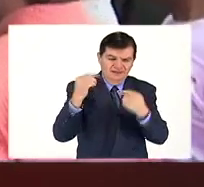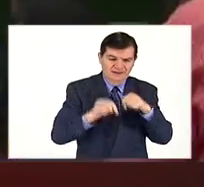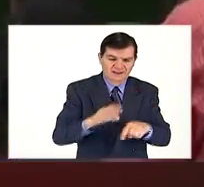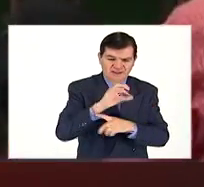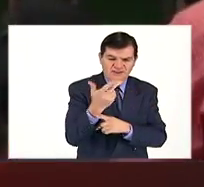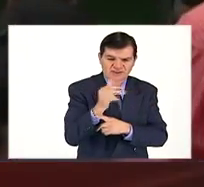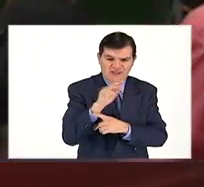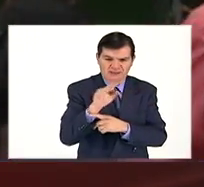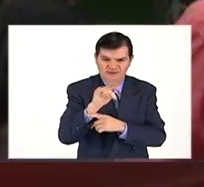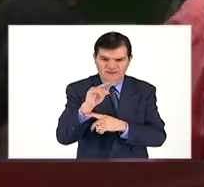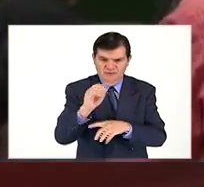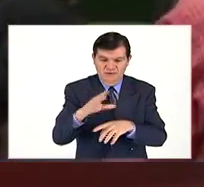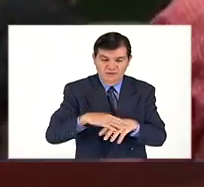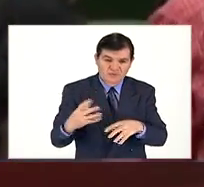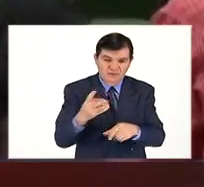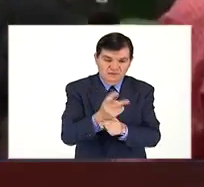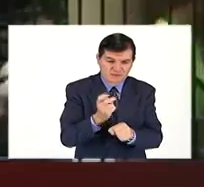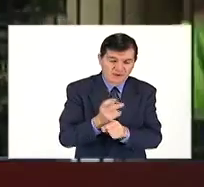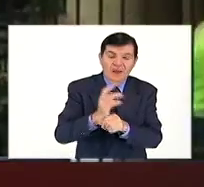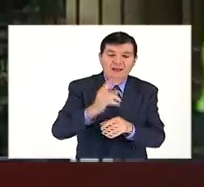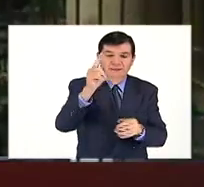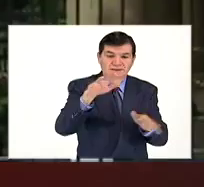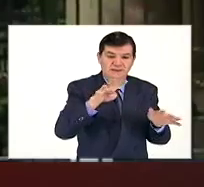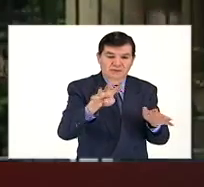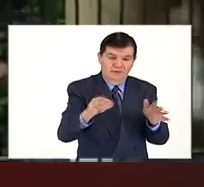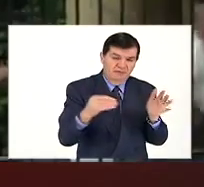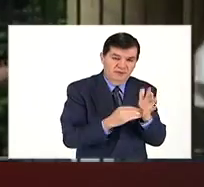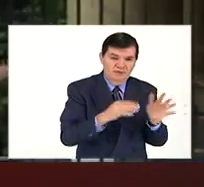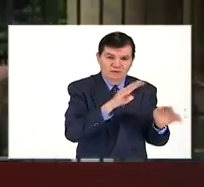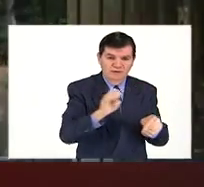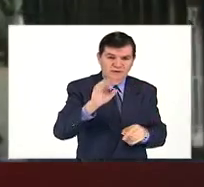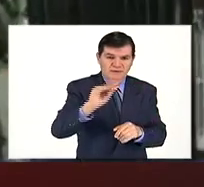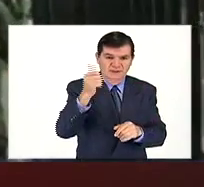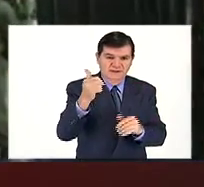chavismo al poder, a la que fueron convocados